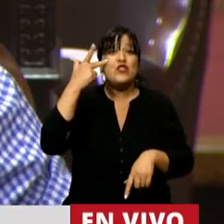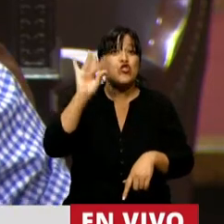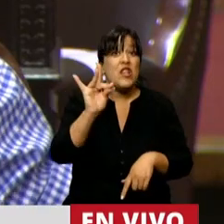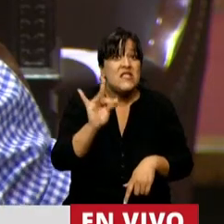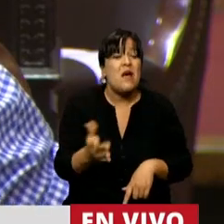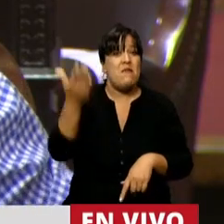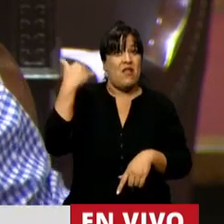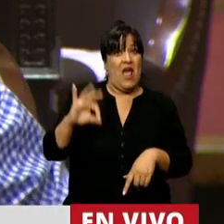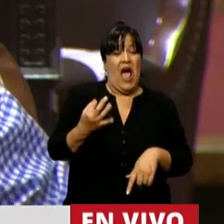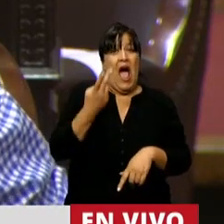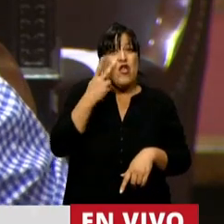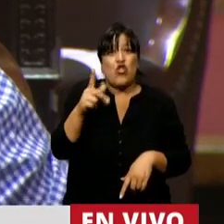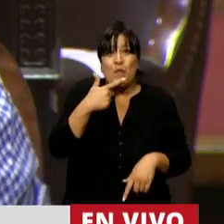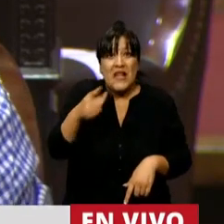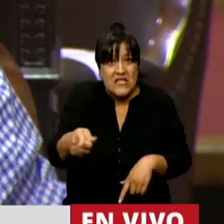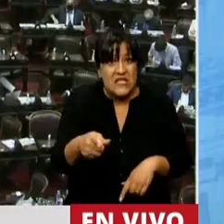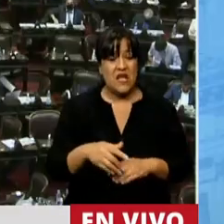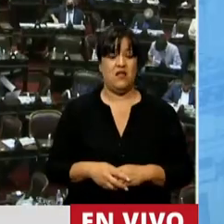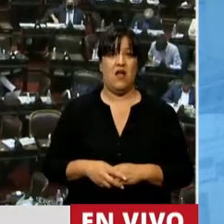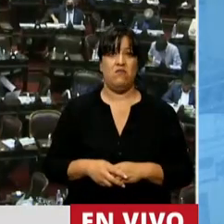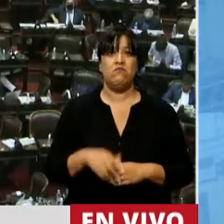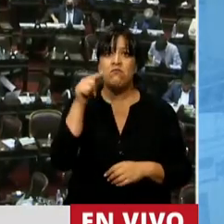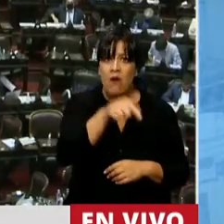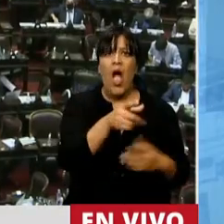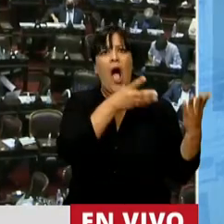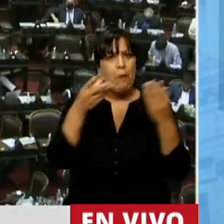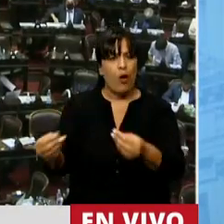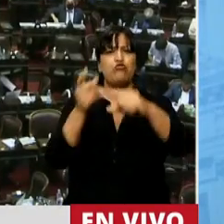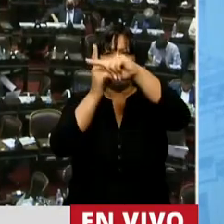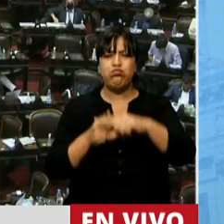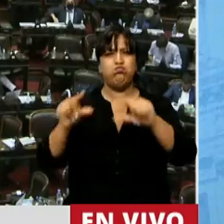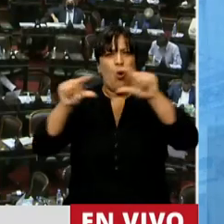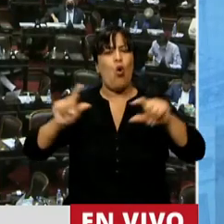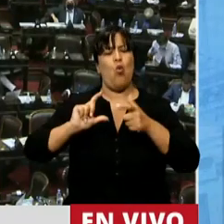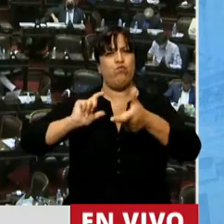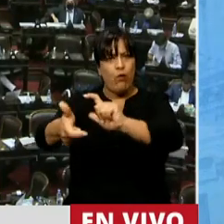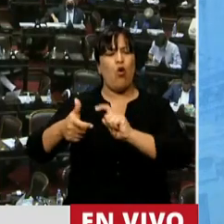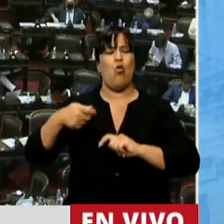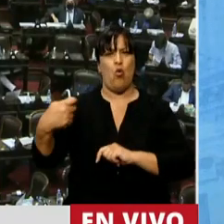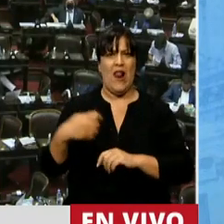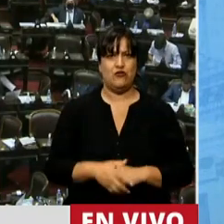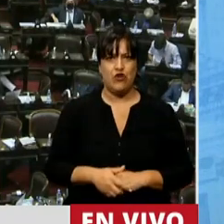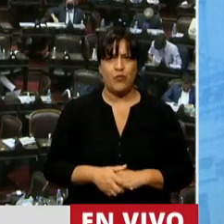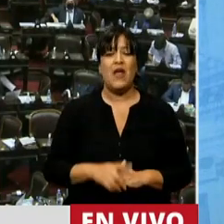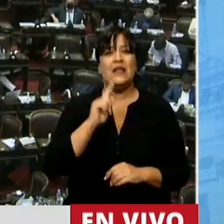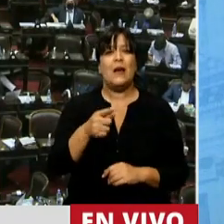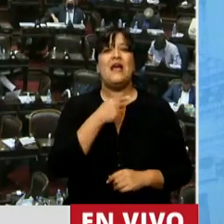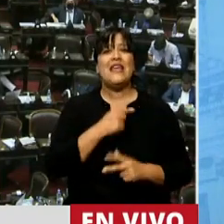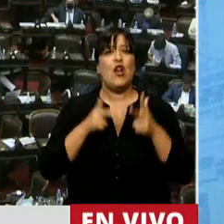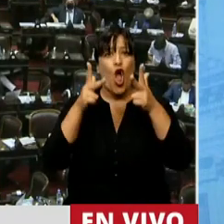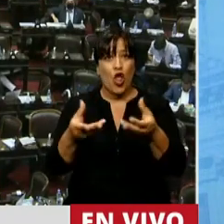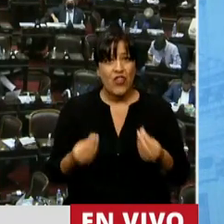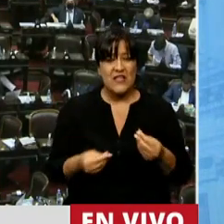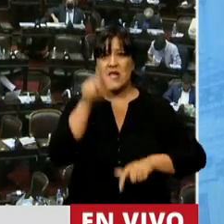de diciembre de 2017, apoya esta fórmula jubilatoria. Y también quiero destacar que